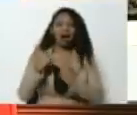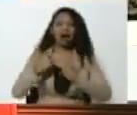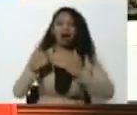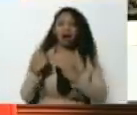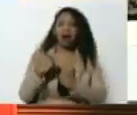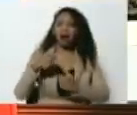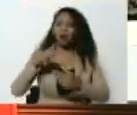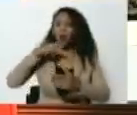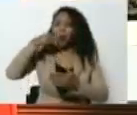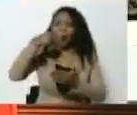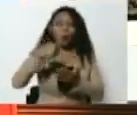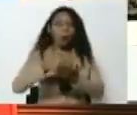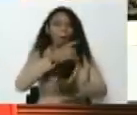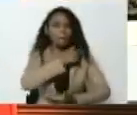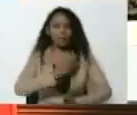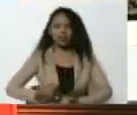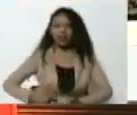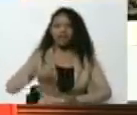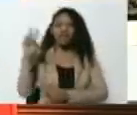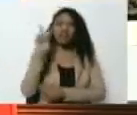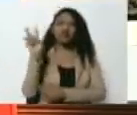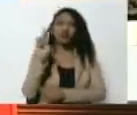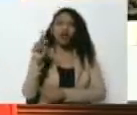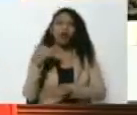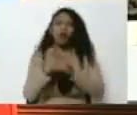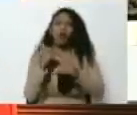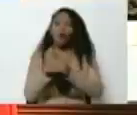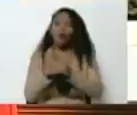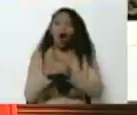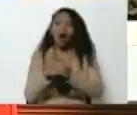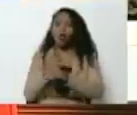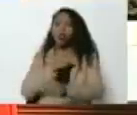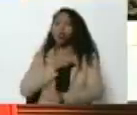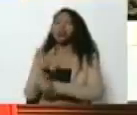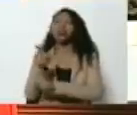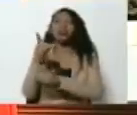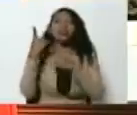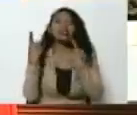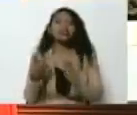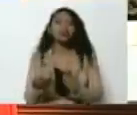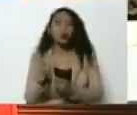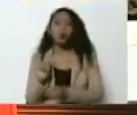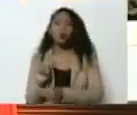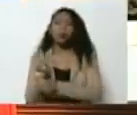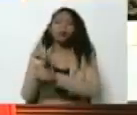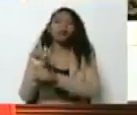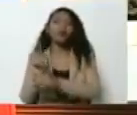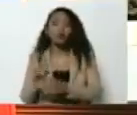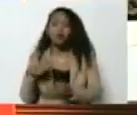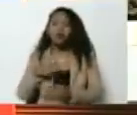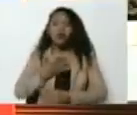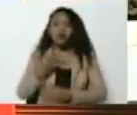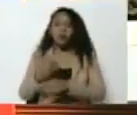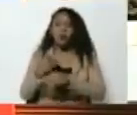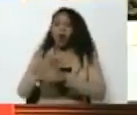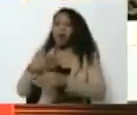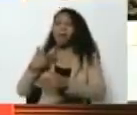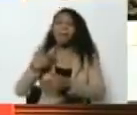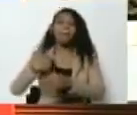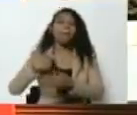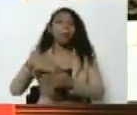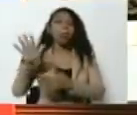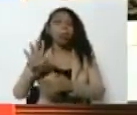un presidente como que Venezuela fuera una colonia que puede ser pateada, arrastrada.